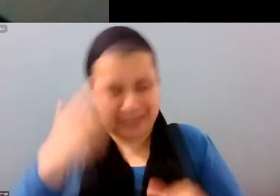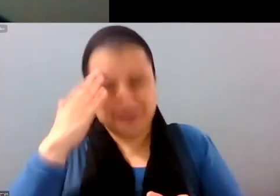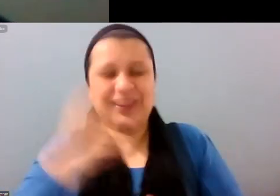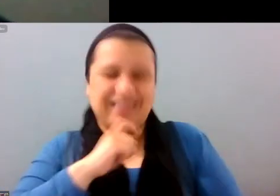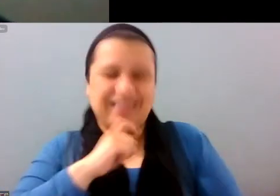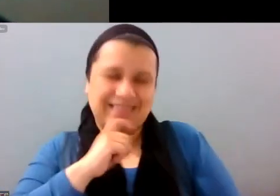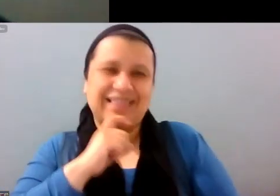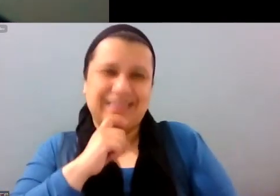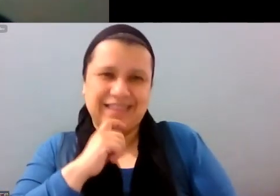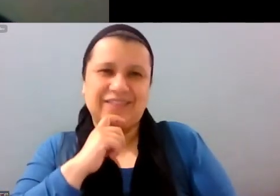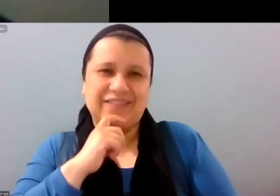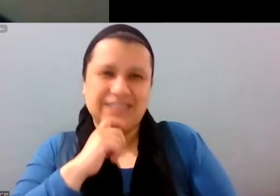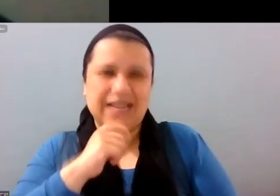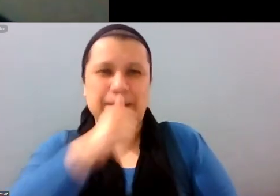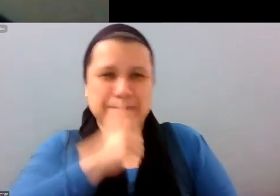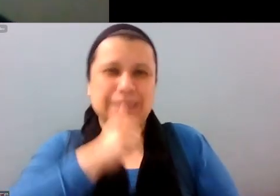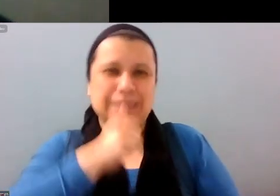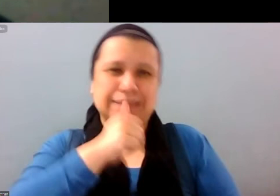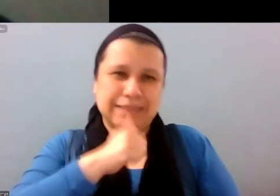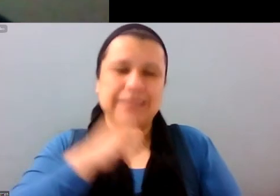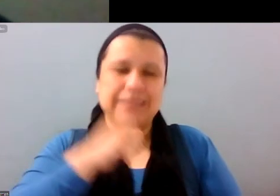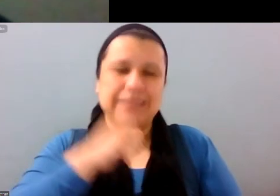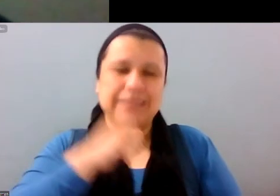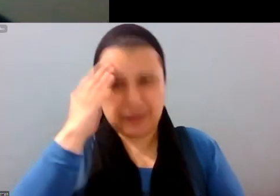paciencia hay que saber que